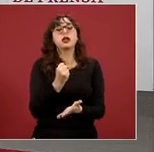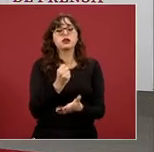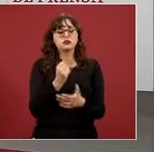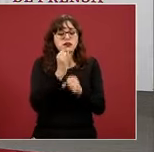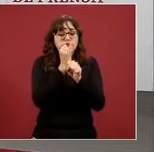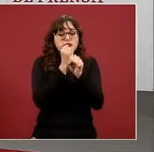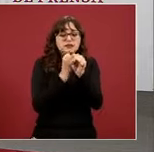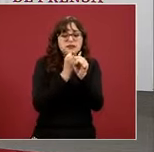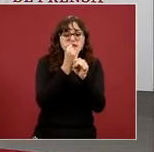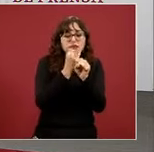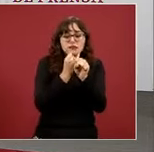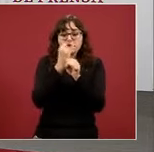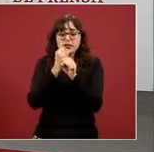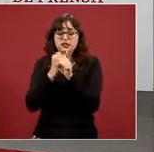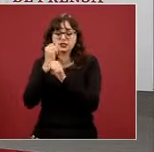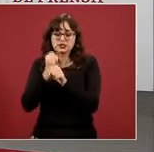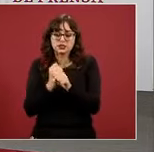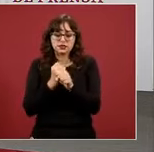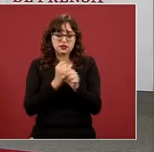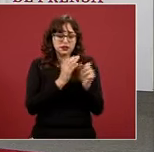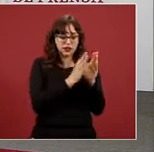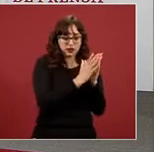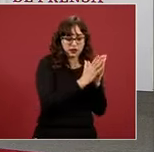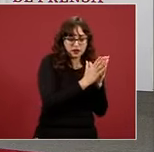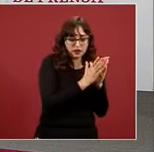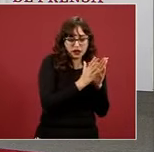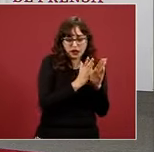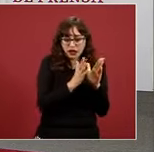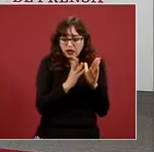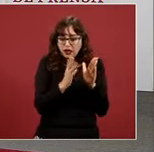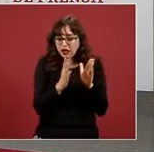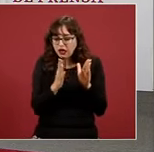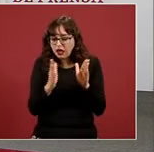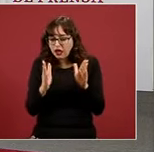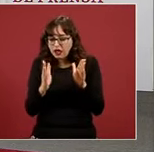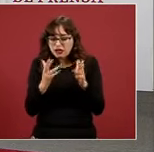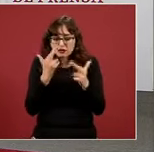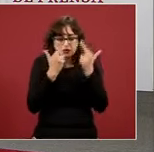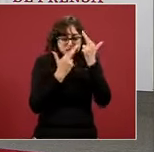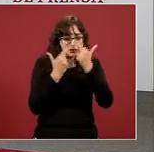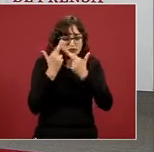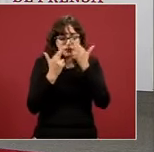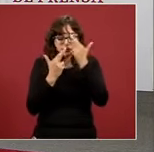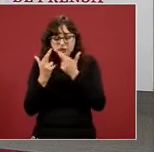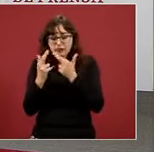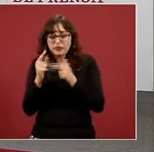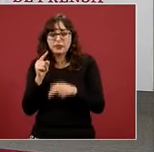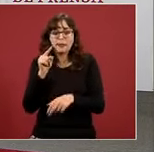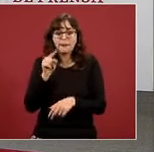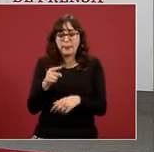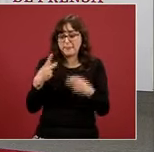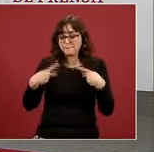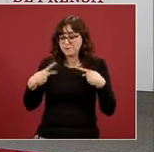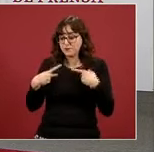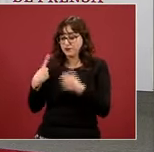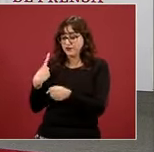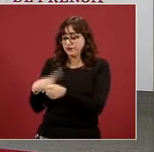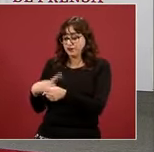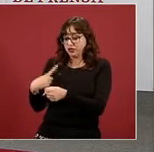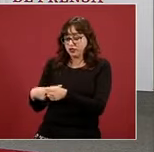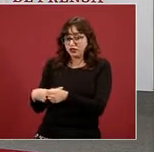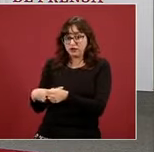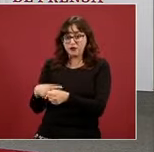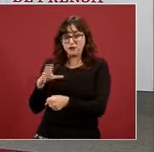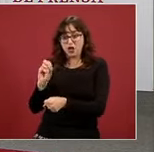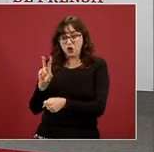llegar a un resultado sobre la eficacia y sobre la seguridad del plasma de donadores convalecientes por